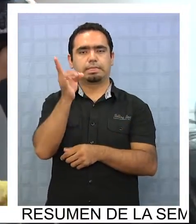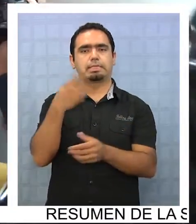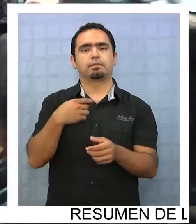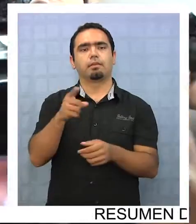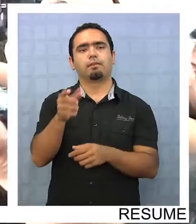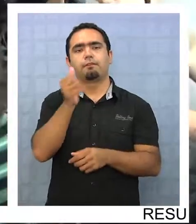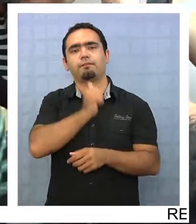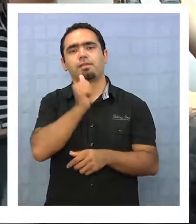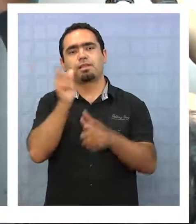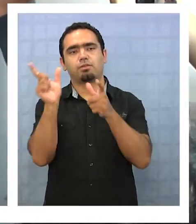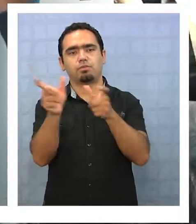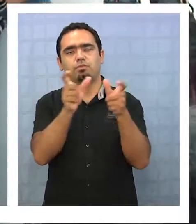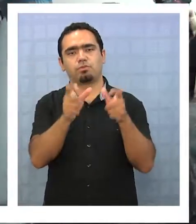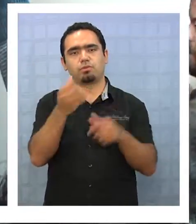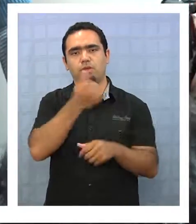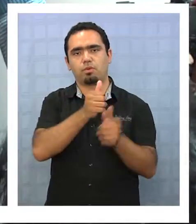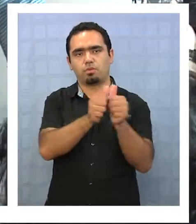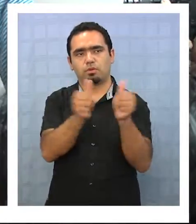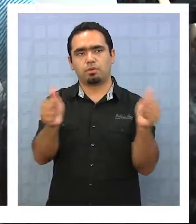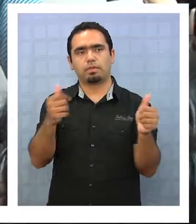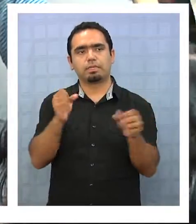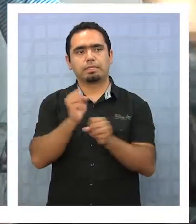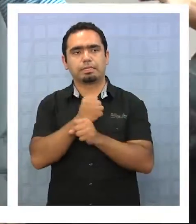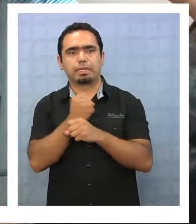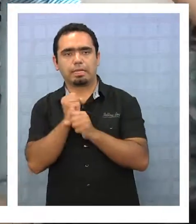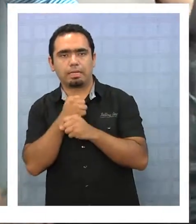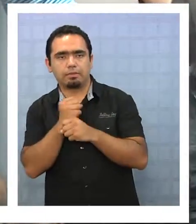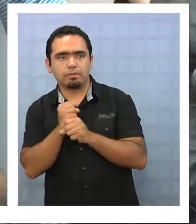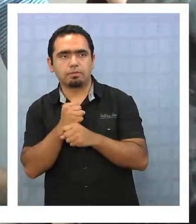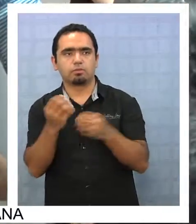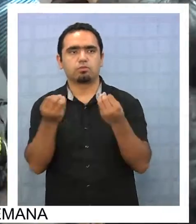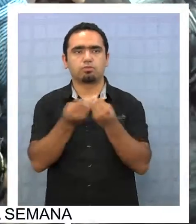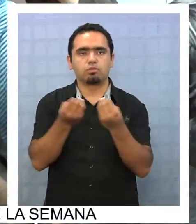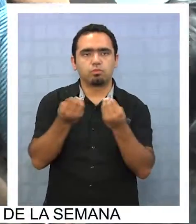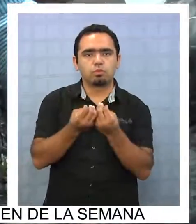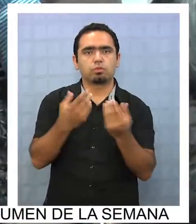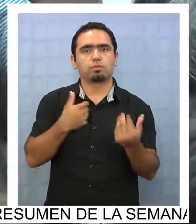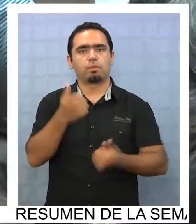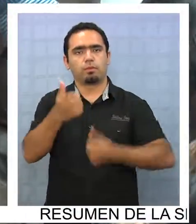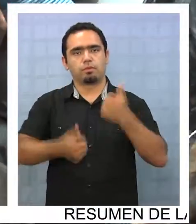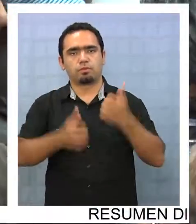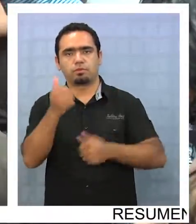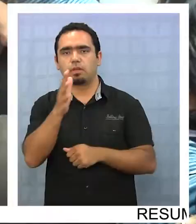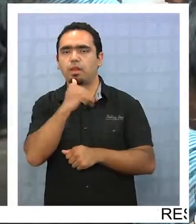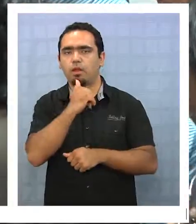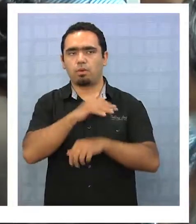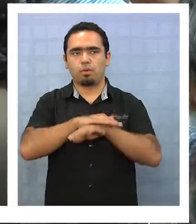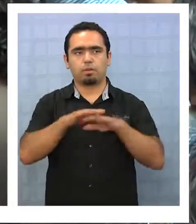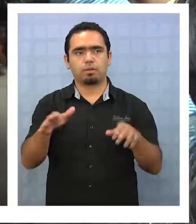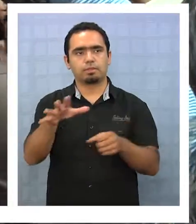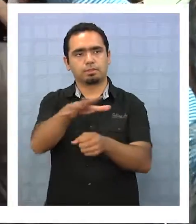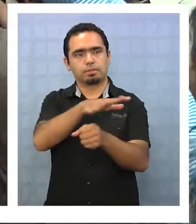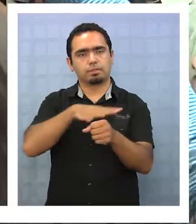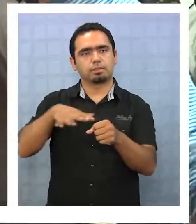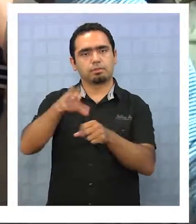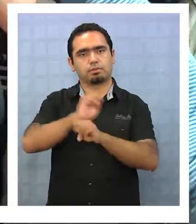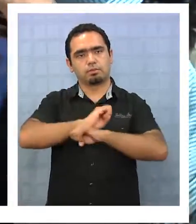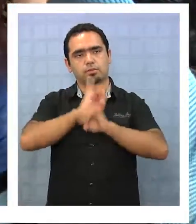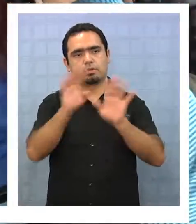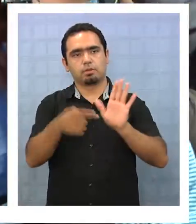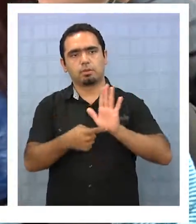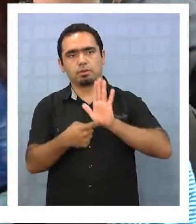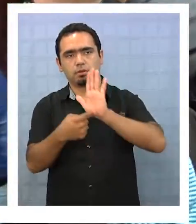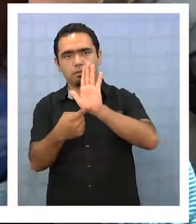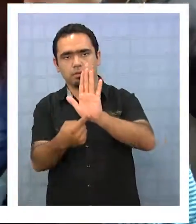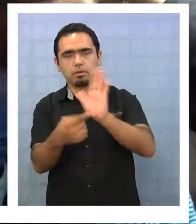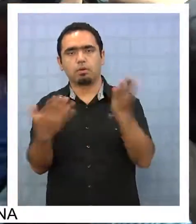de la misma situación, en los que el nerviosismo pareció ser más que el profesionalismo, situación que se ve a las claras con el vano